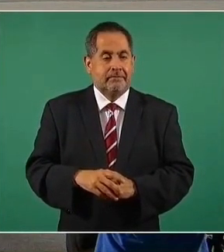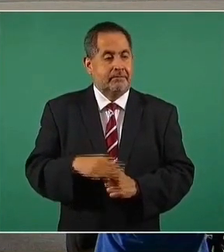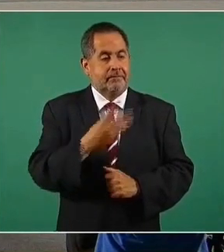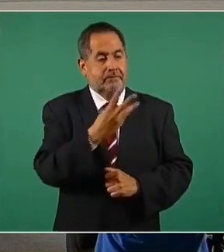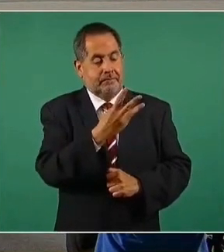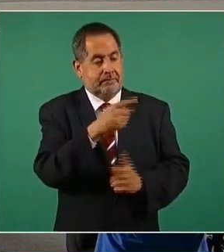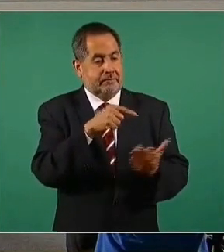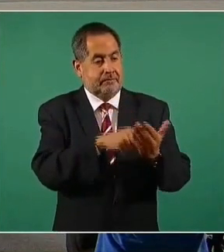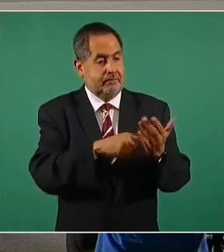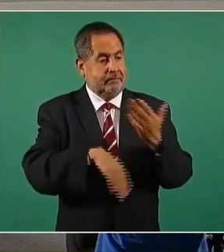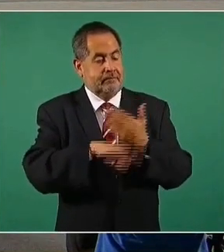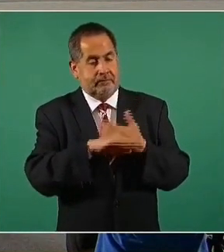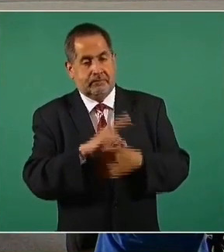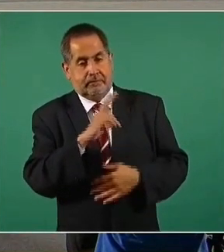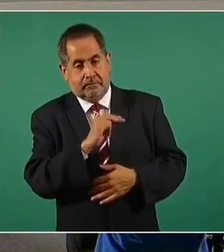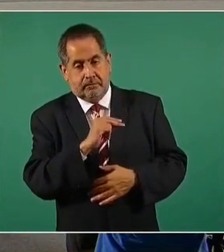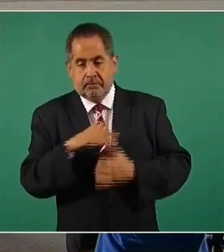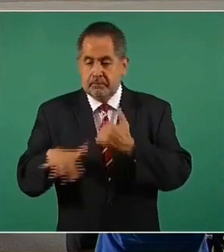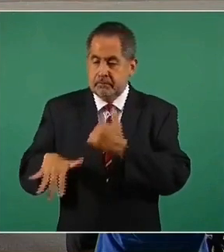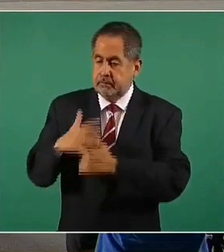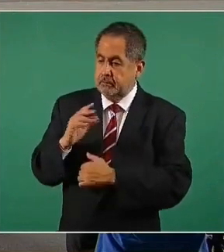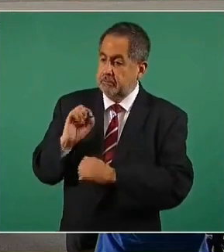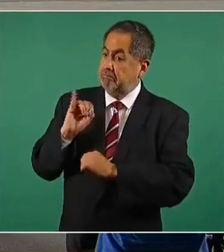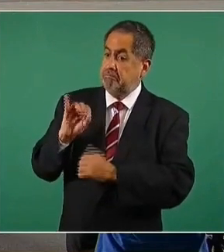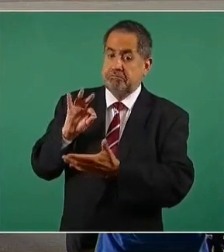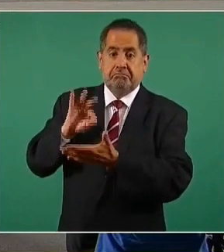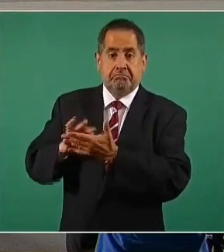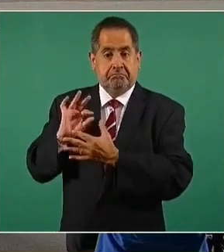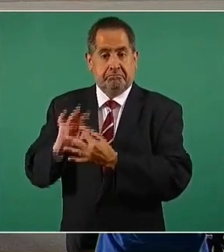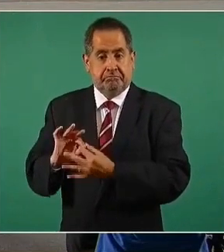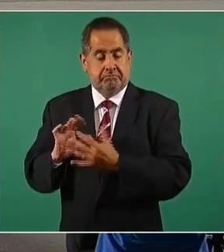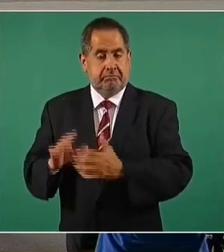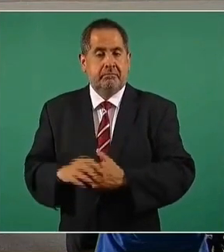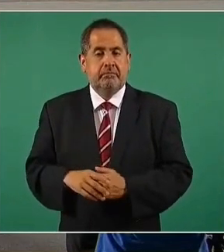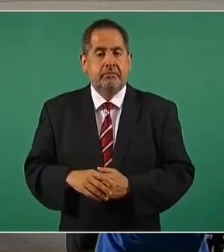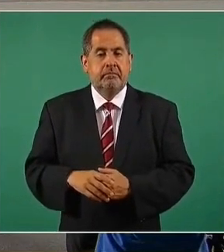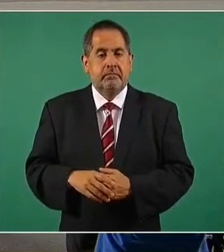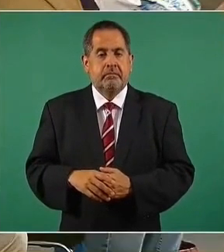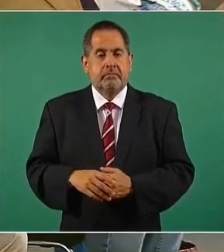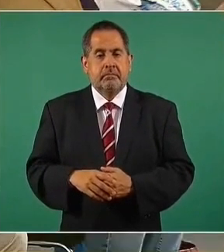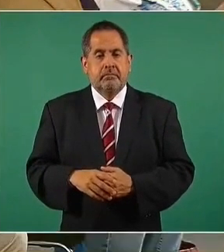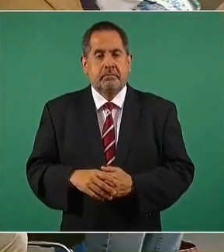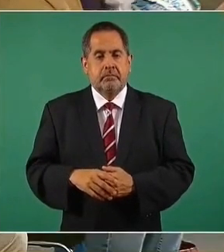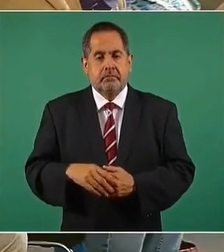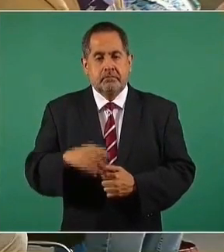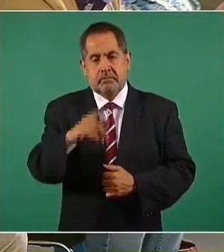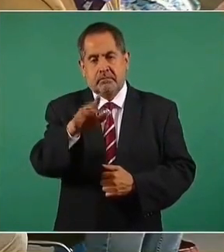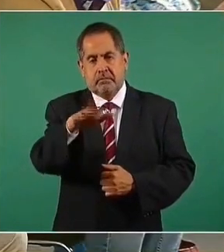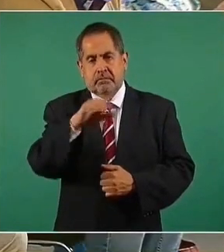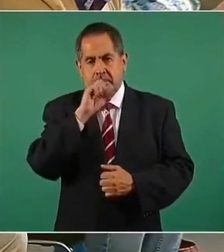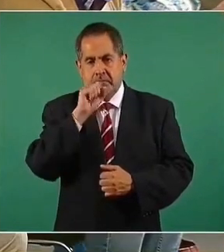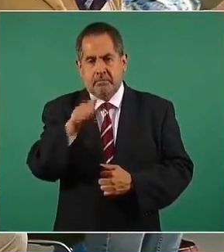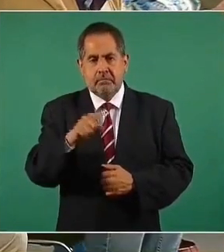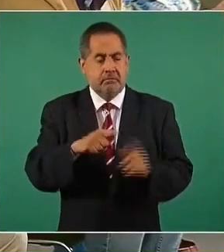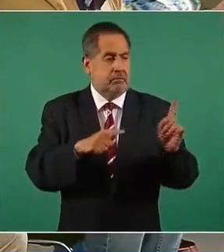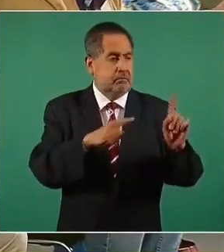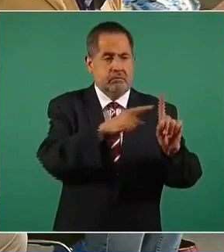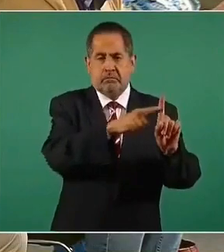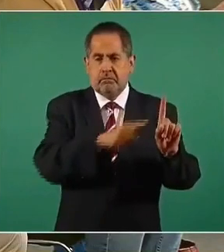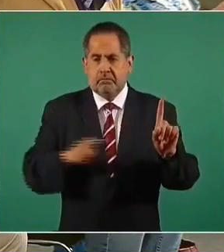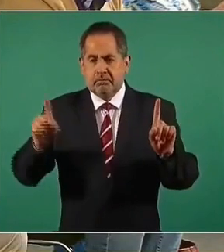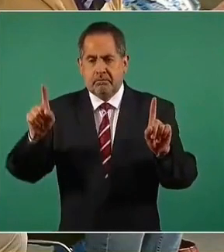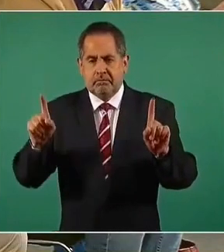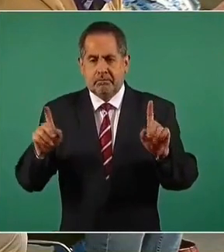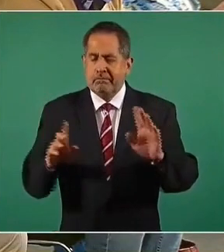3 en contra, 15 a favor. ¿Y esa no sería la misma situación que los primeros, presidente? ¿Son los dos extremos? No,